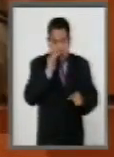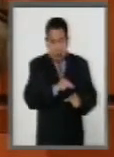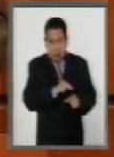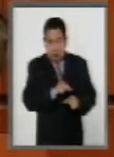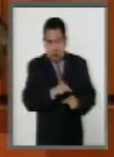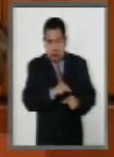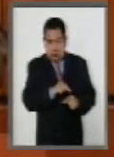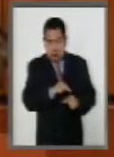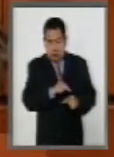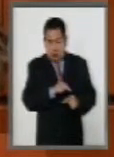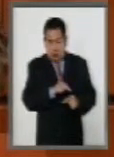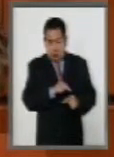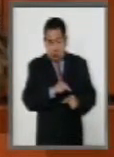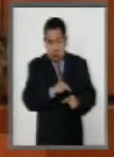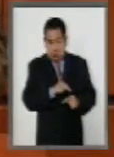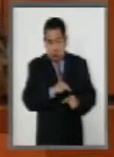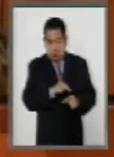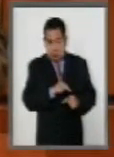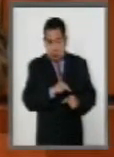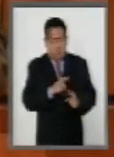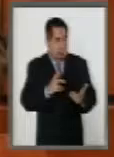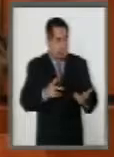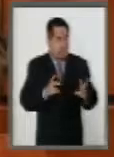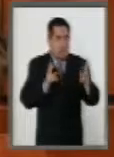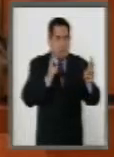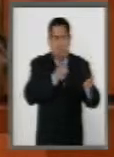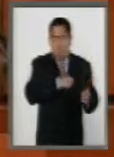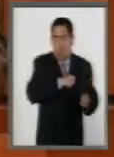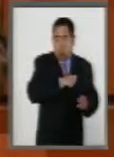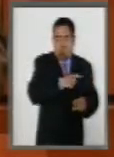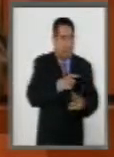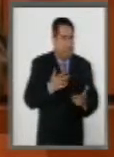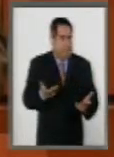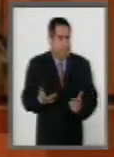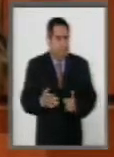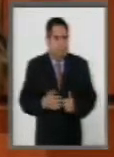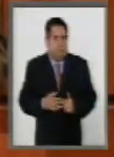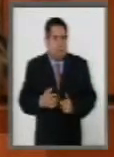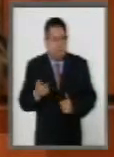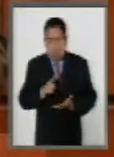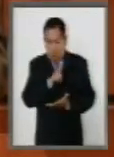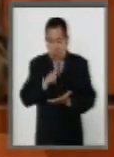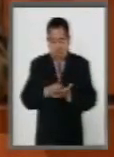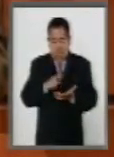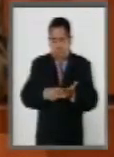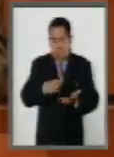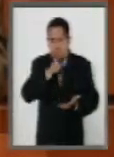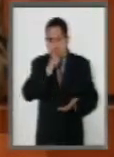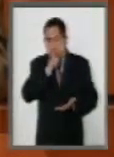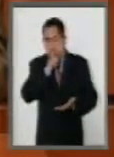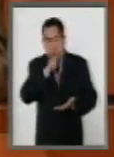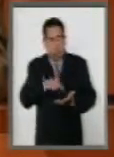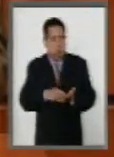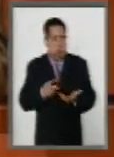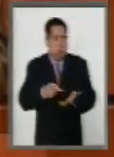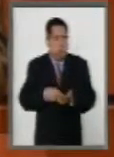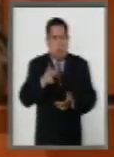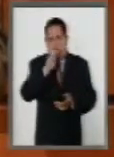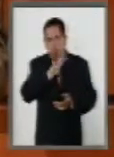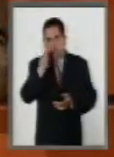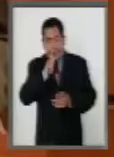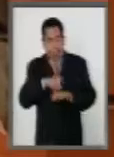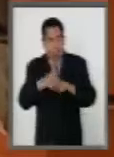en el tema de salud en los penales, esta ley puede terminar siendo una letra